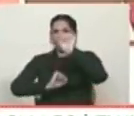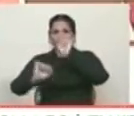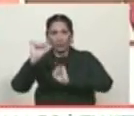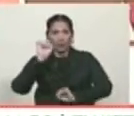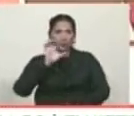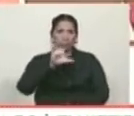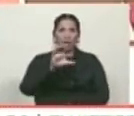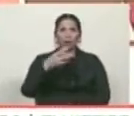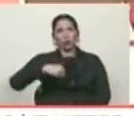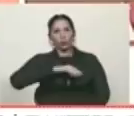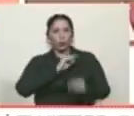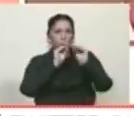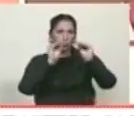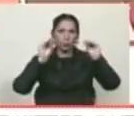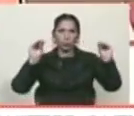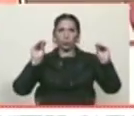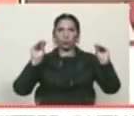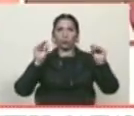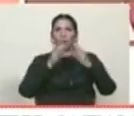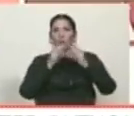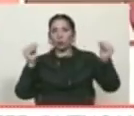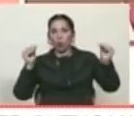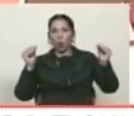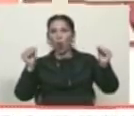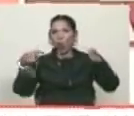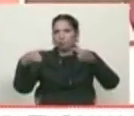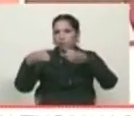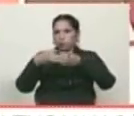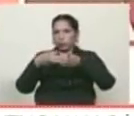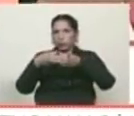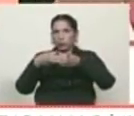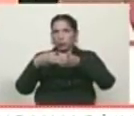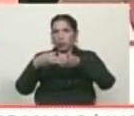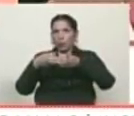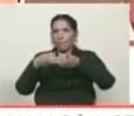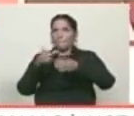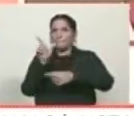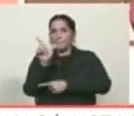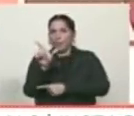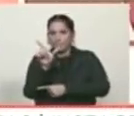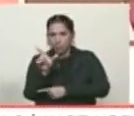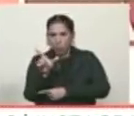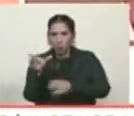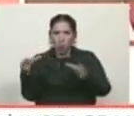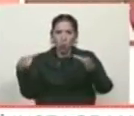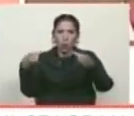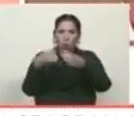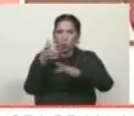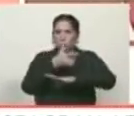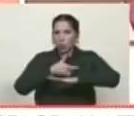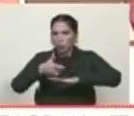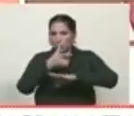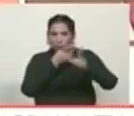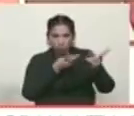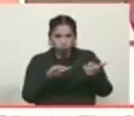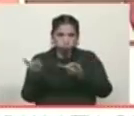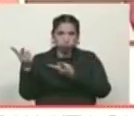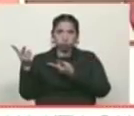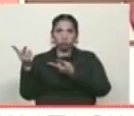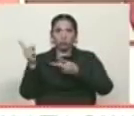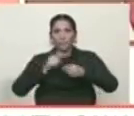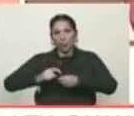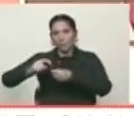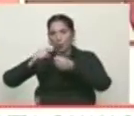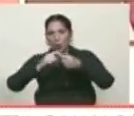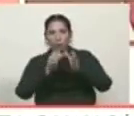y por eso convocamos a toda la estructura del Partido Socialista Unido de Venezuela, a las estructuras de gobierno también las invitamos a que se incorporen a